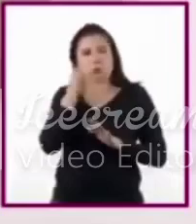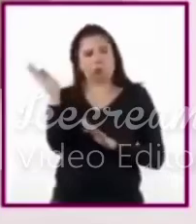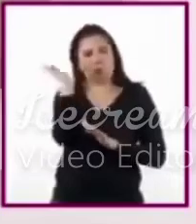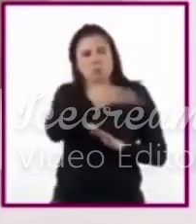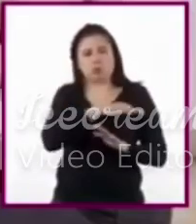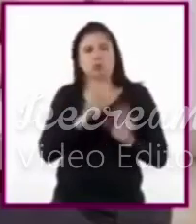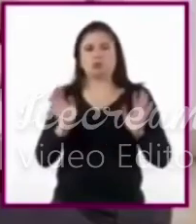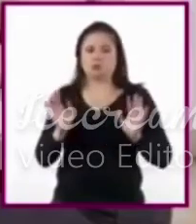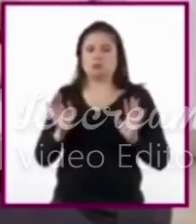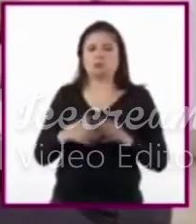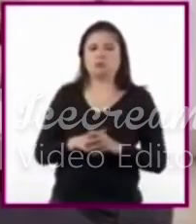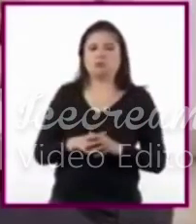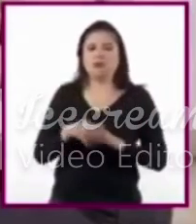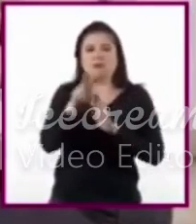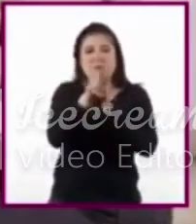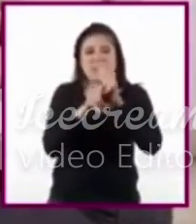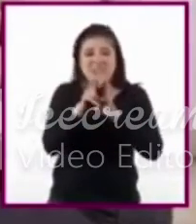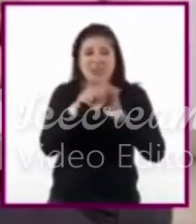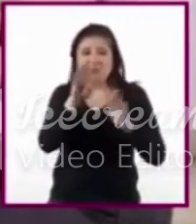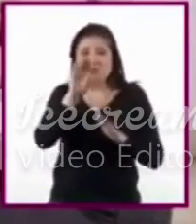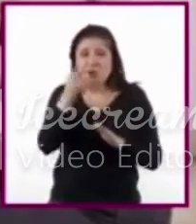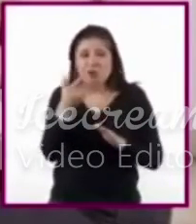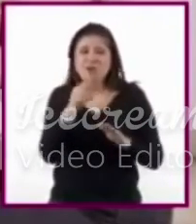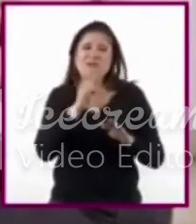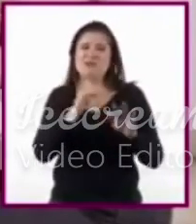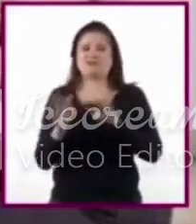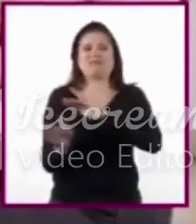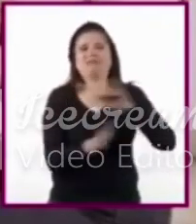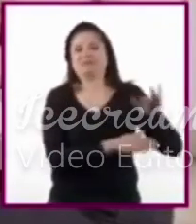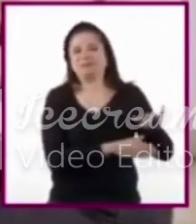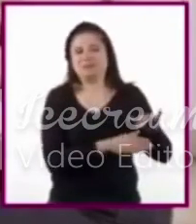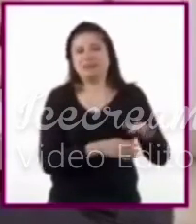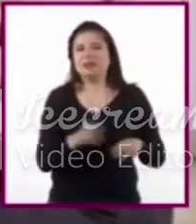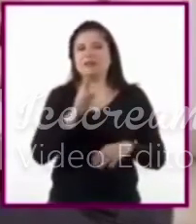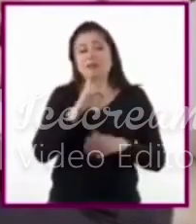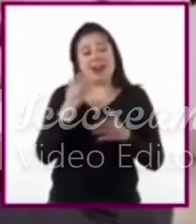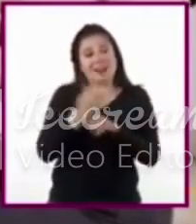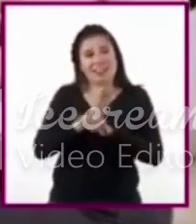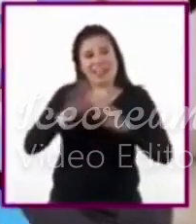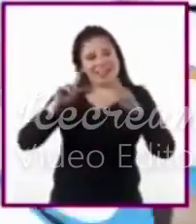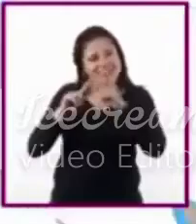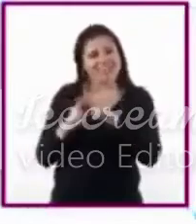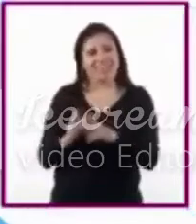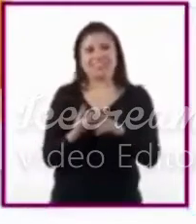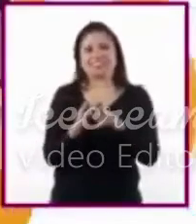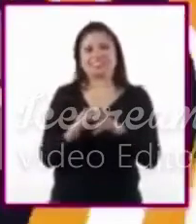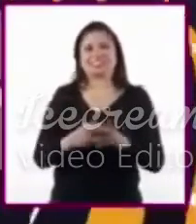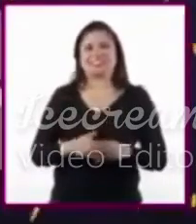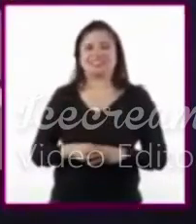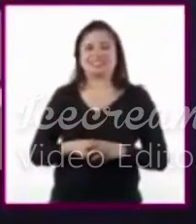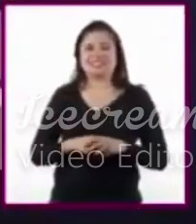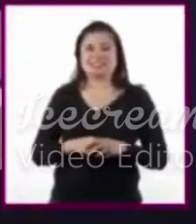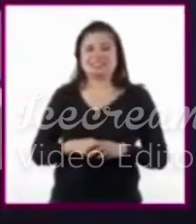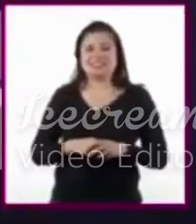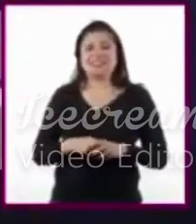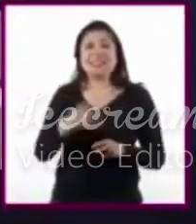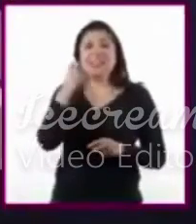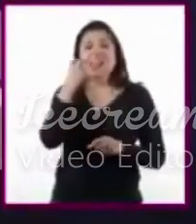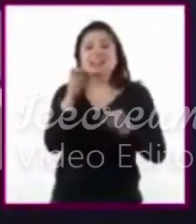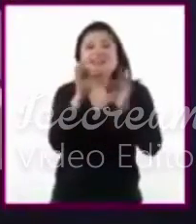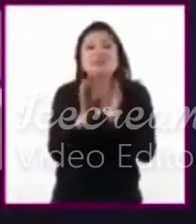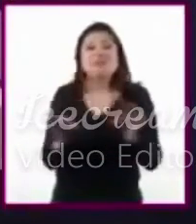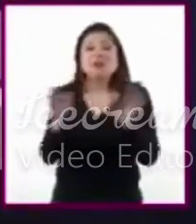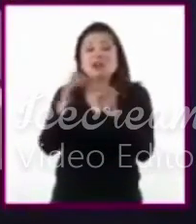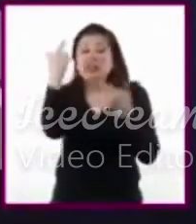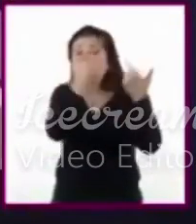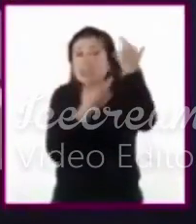veracidad de la información, como el video y el blog. Entonces, manos a la obra. Sí. Es importante analizar